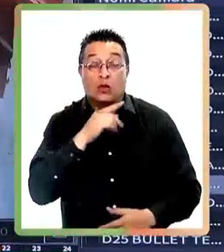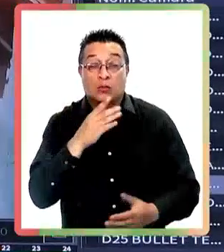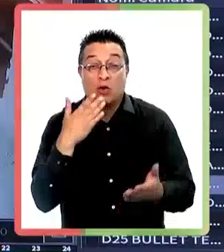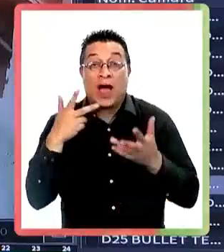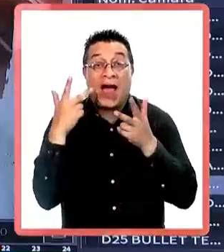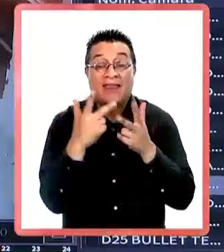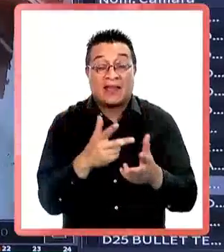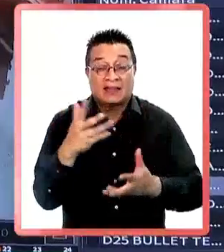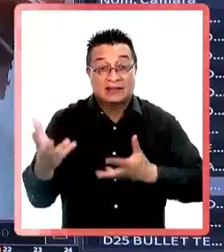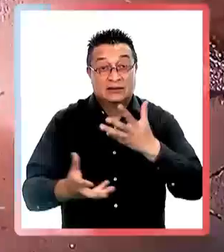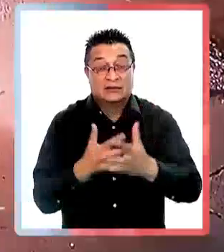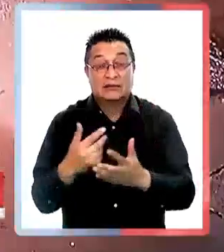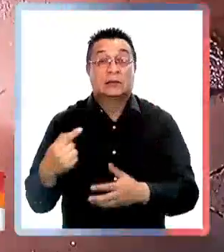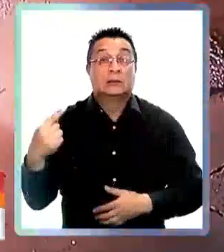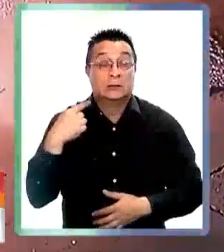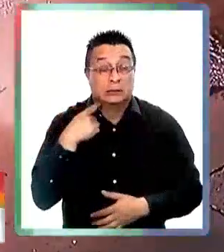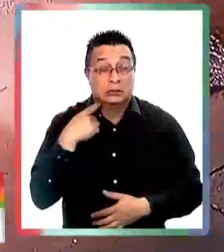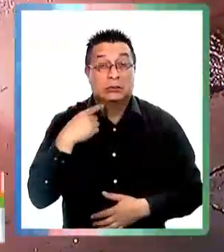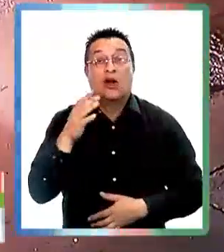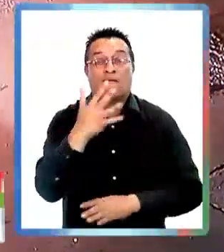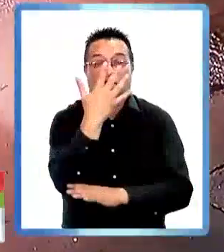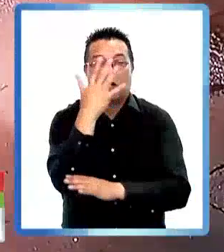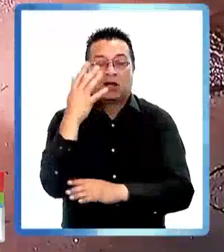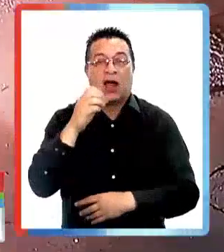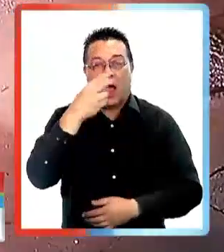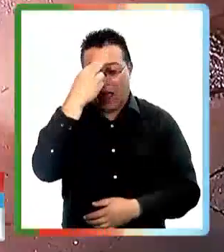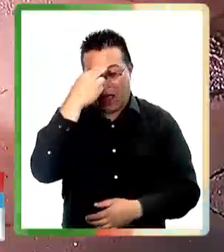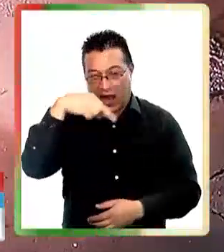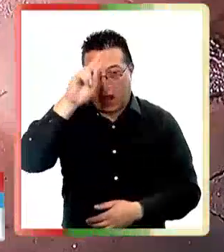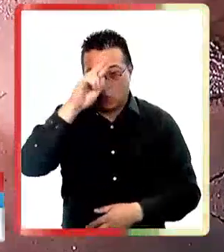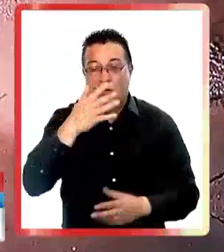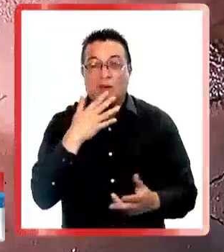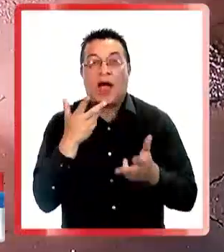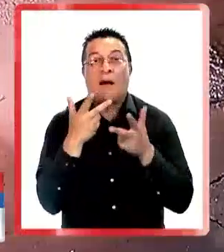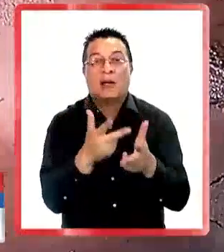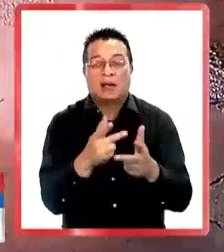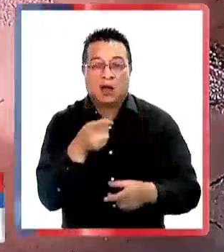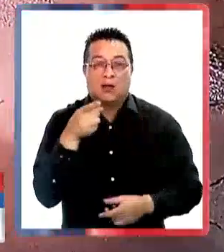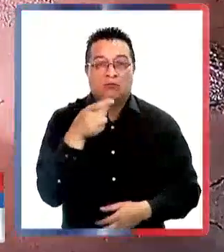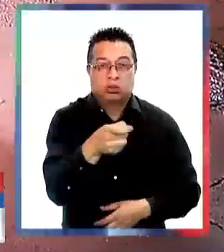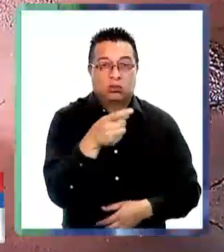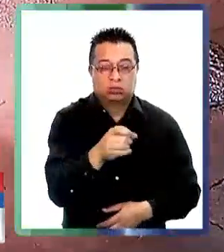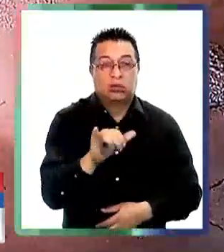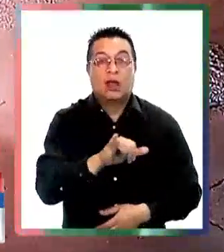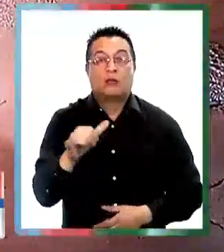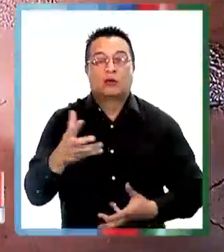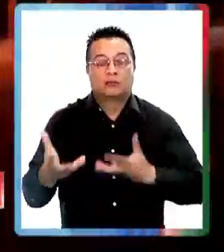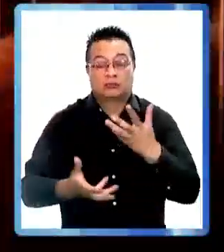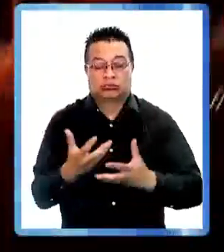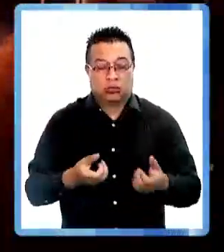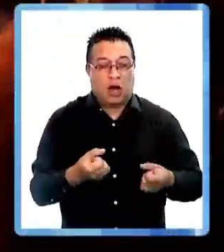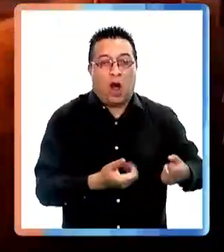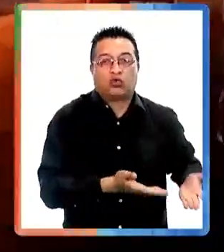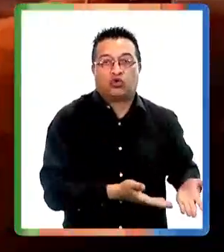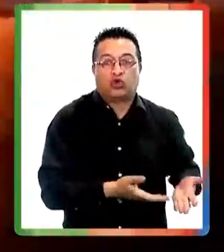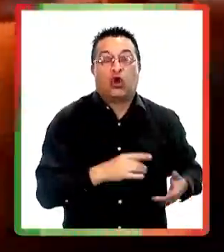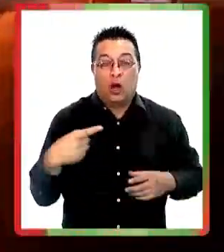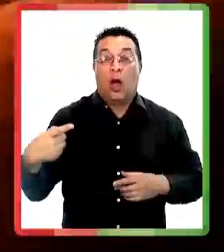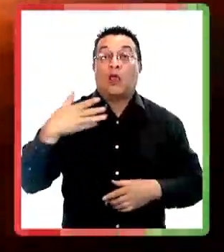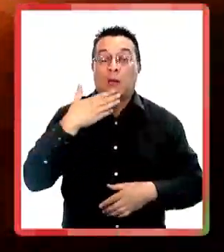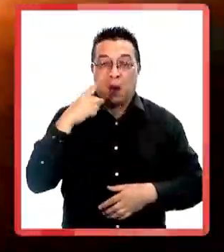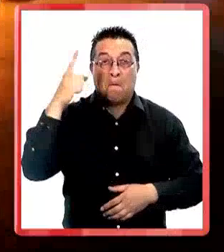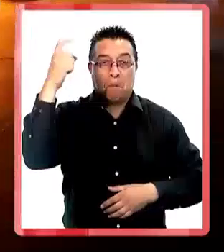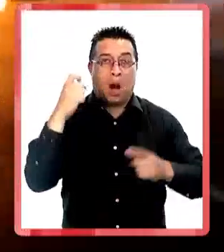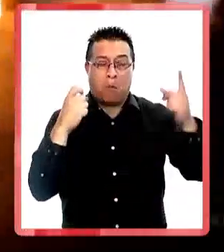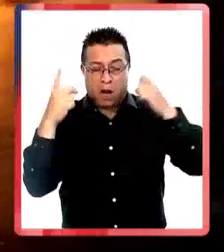incendiario afectó a trabajadores de forestal arauco a quienes amenazaron con armas de fuego y luego quemaron su vehículo incluso disparando